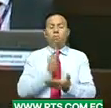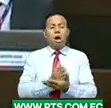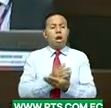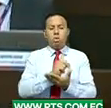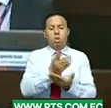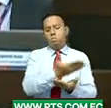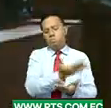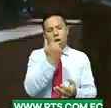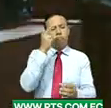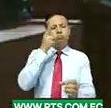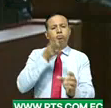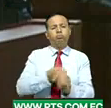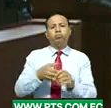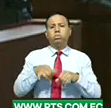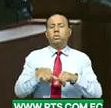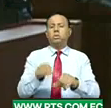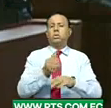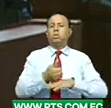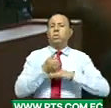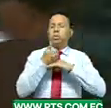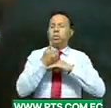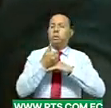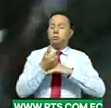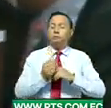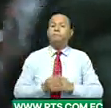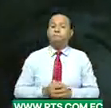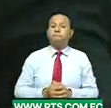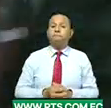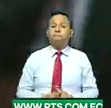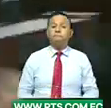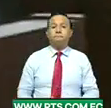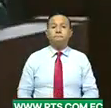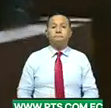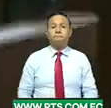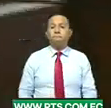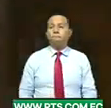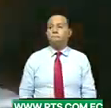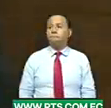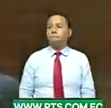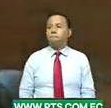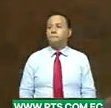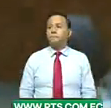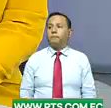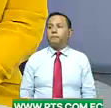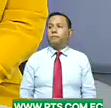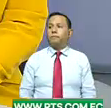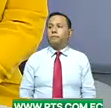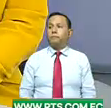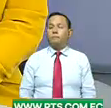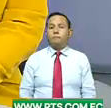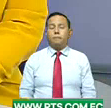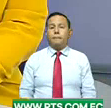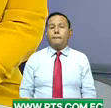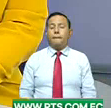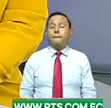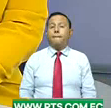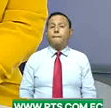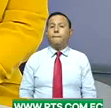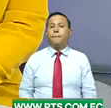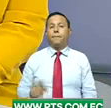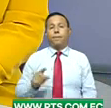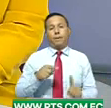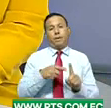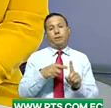remoción aprobada por el Consejo Metropolitano. Informó Ismenia Solórzano. Mientras que